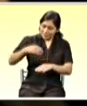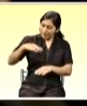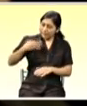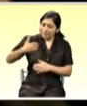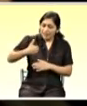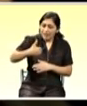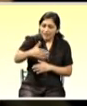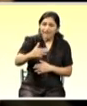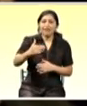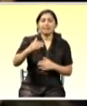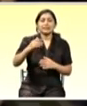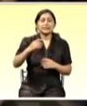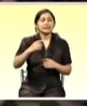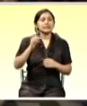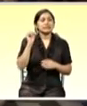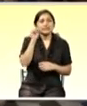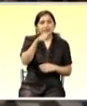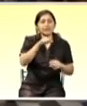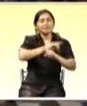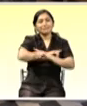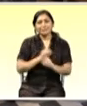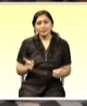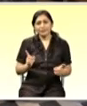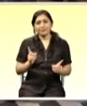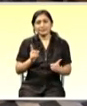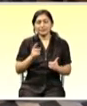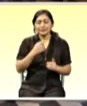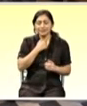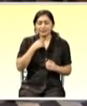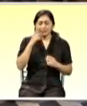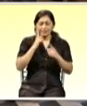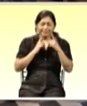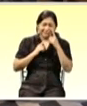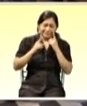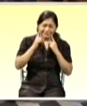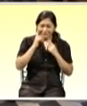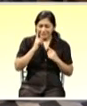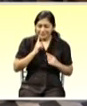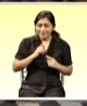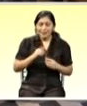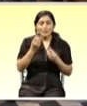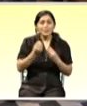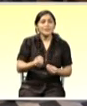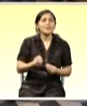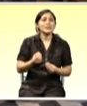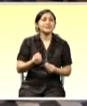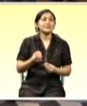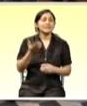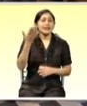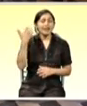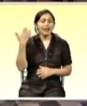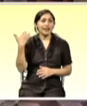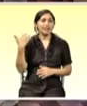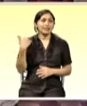quiero emplearlo más en ofenderte, sino llorar amargamente por los disgustos que he